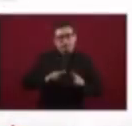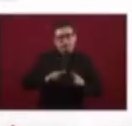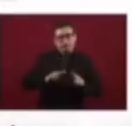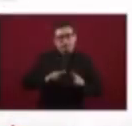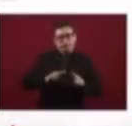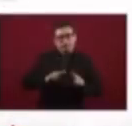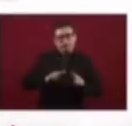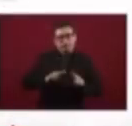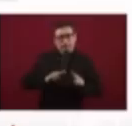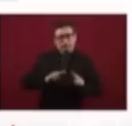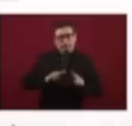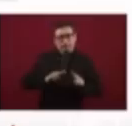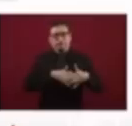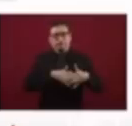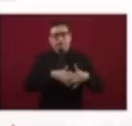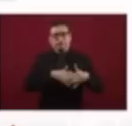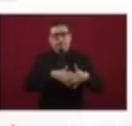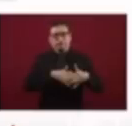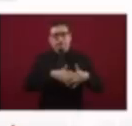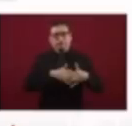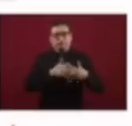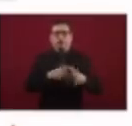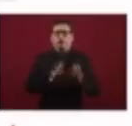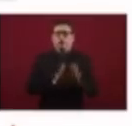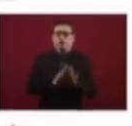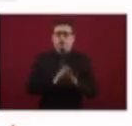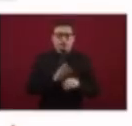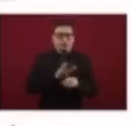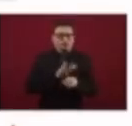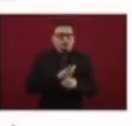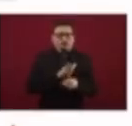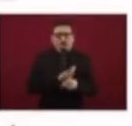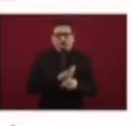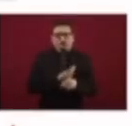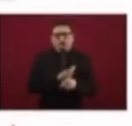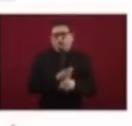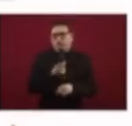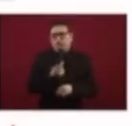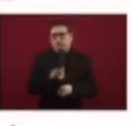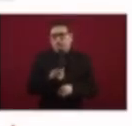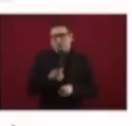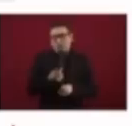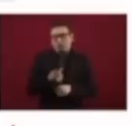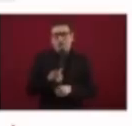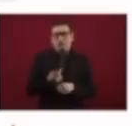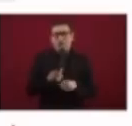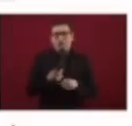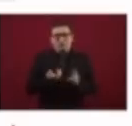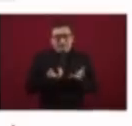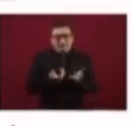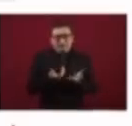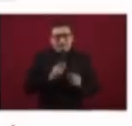nos explica cómo va la producción de crudo. Por refinería, aquí se observa cómo se fue aumentando